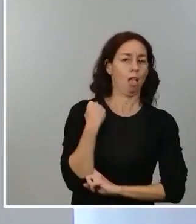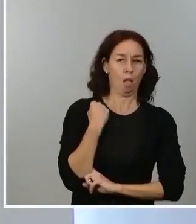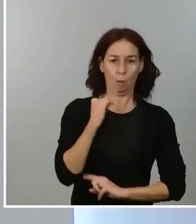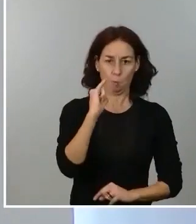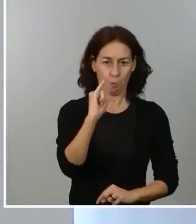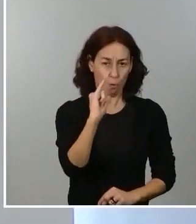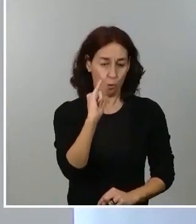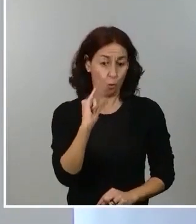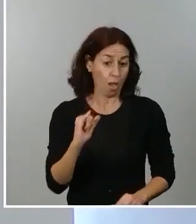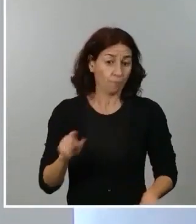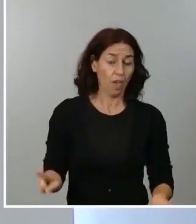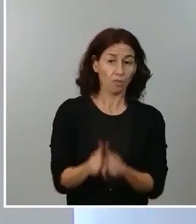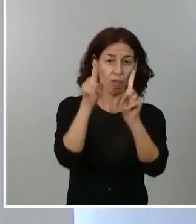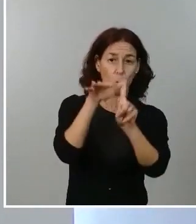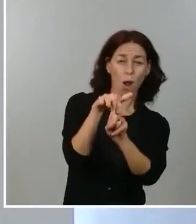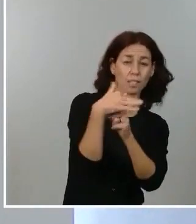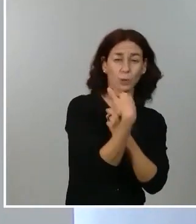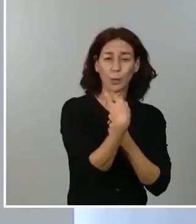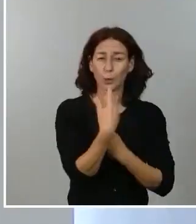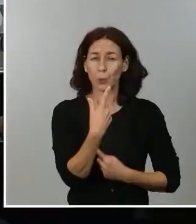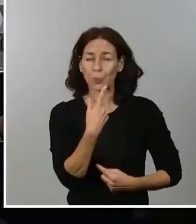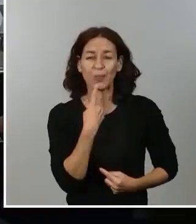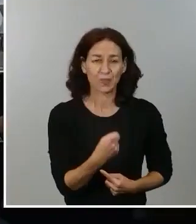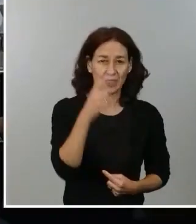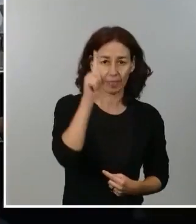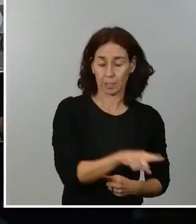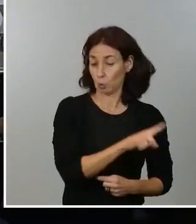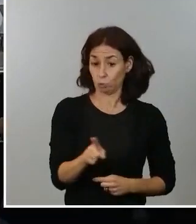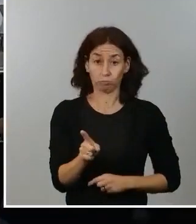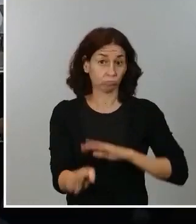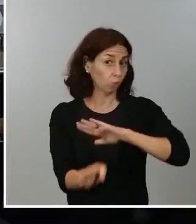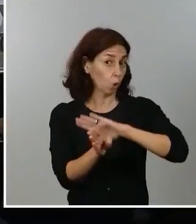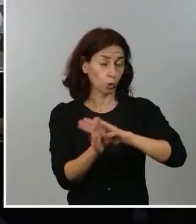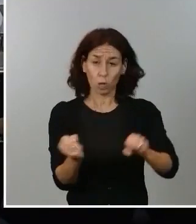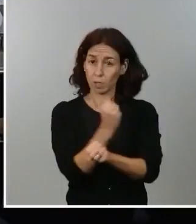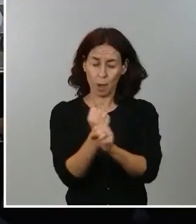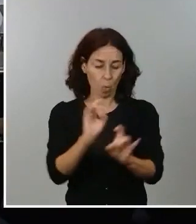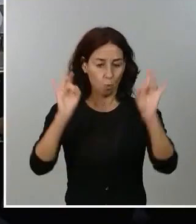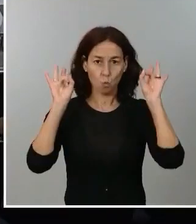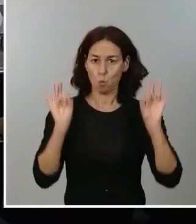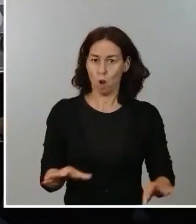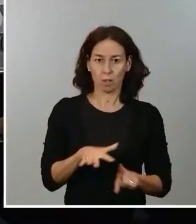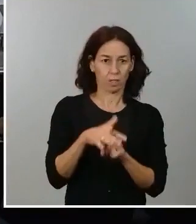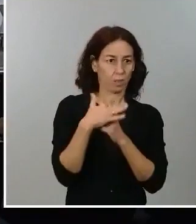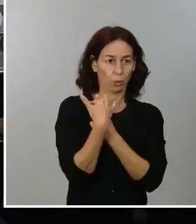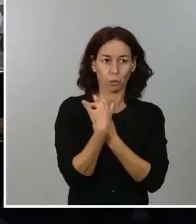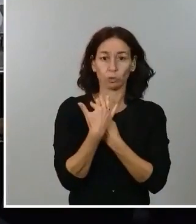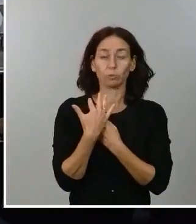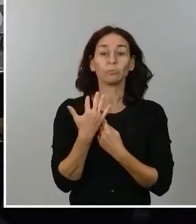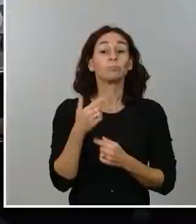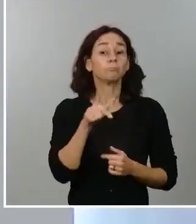que poda ocorrer. E así van a seguir actuando, van a seguir actuando en cualquier circunstancia e con a